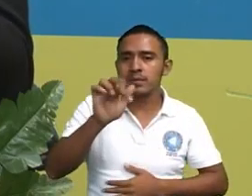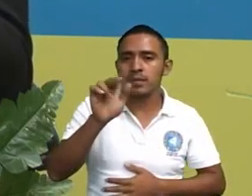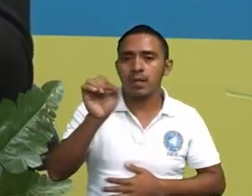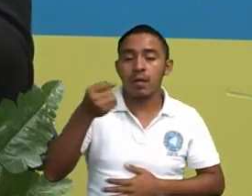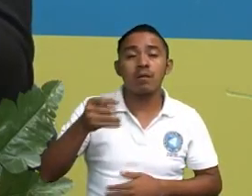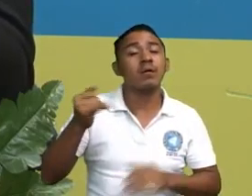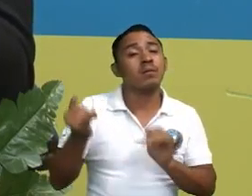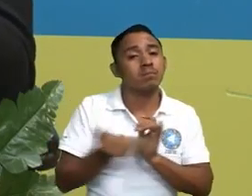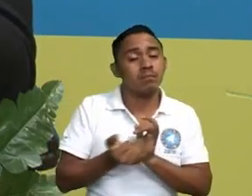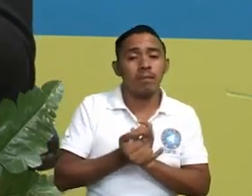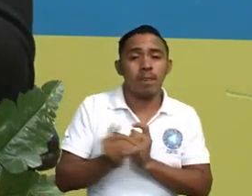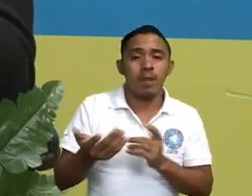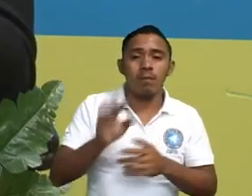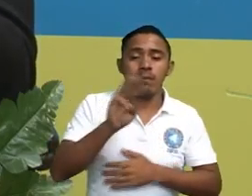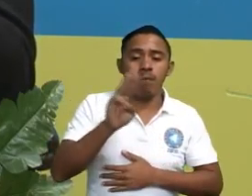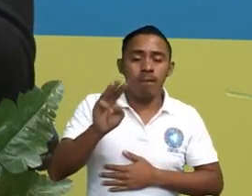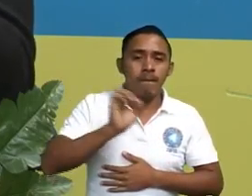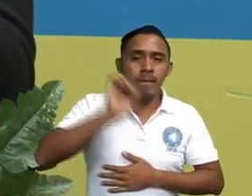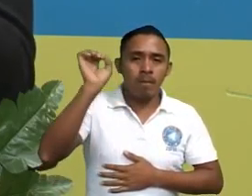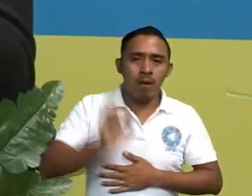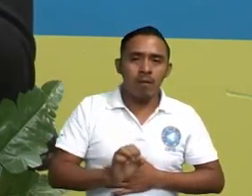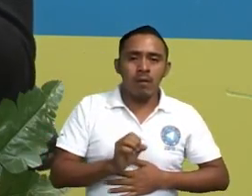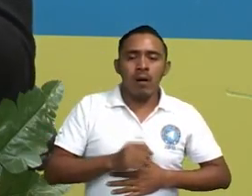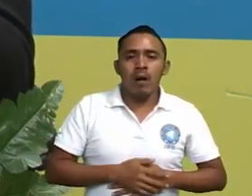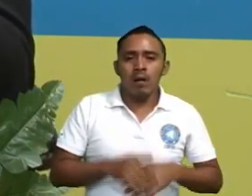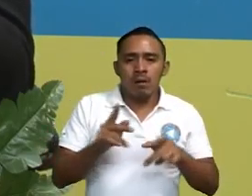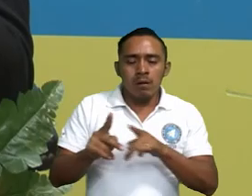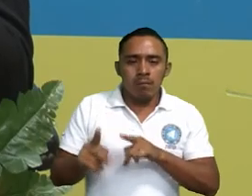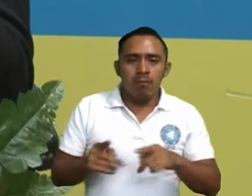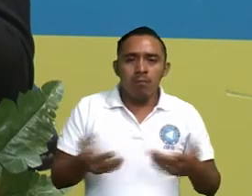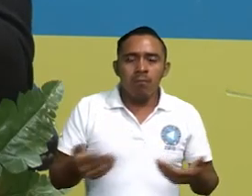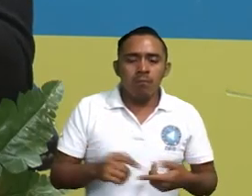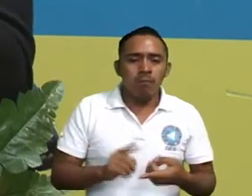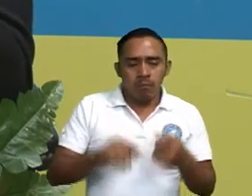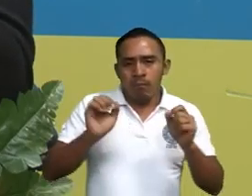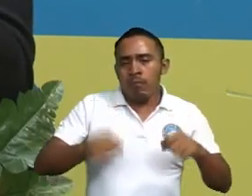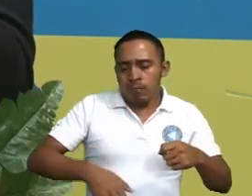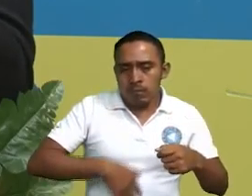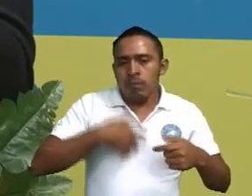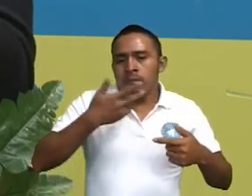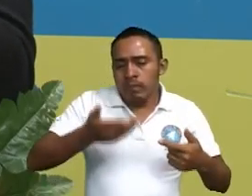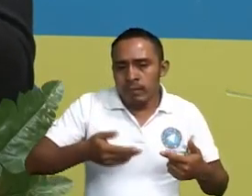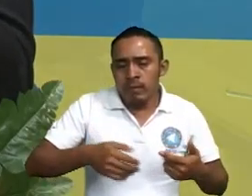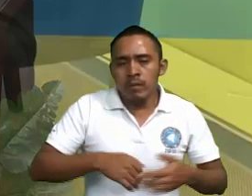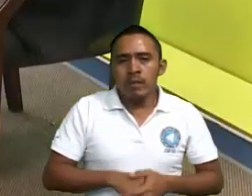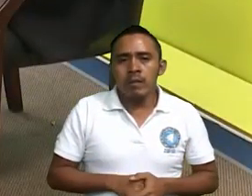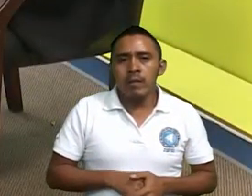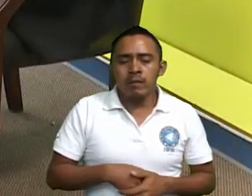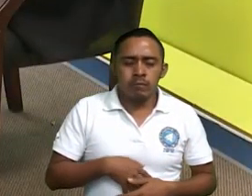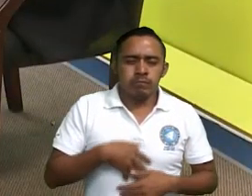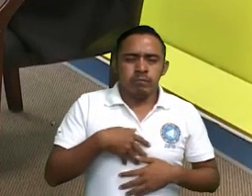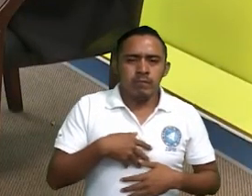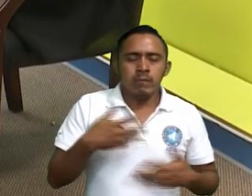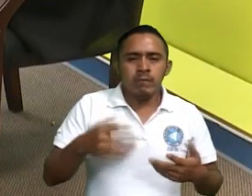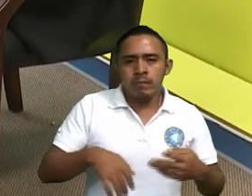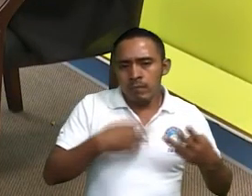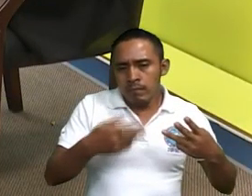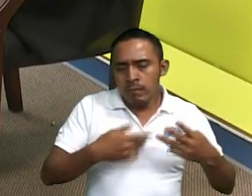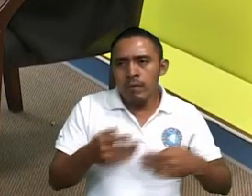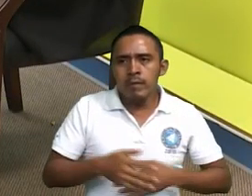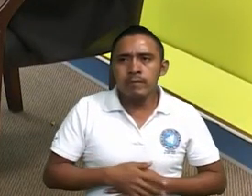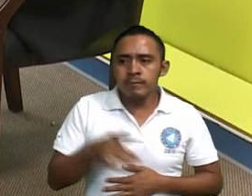en el 33% de los pacientes, algunos seres 35%, náusea y vómito. ¿Esto no tiene su implicancia también, doctor, por ejemplo, de esas personas que